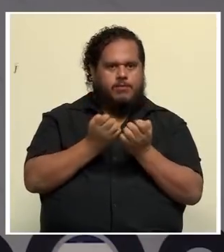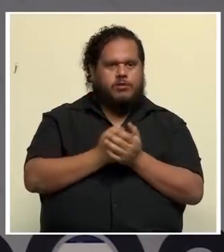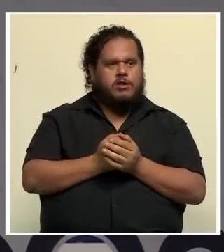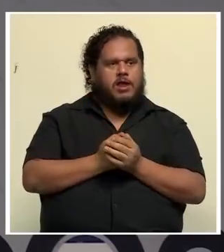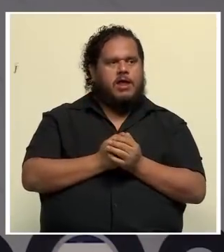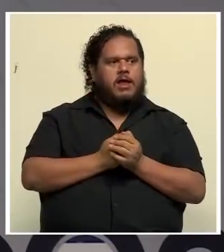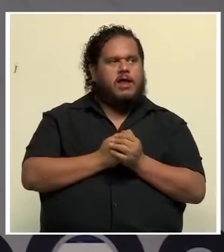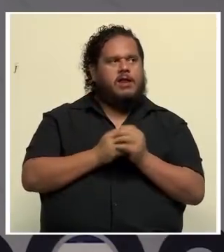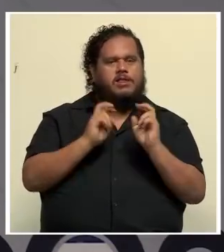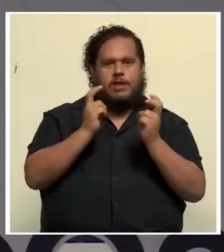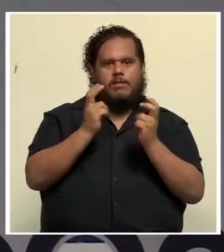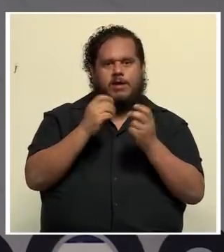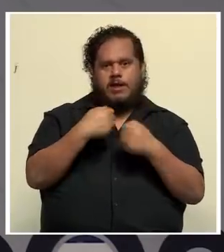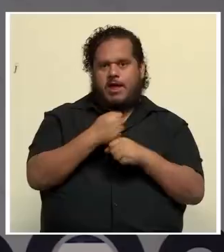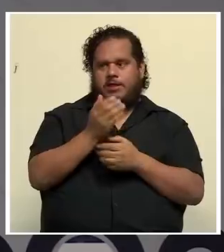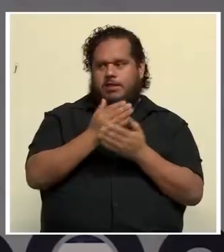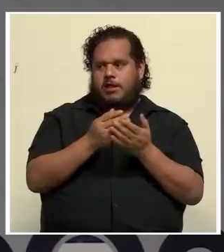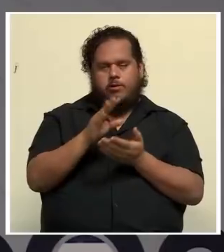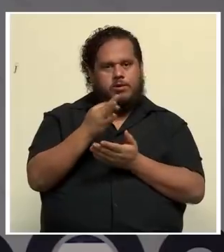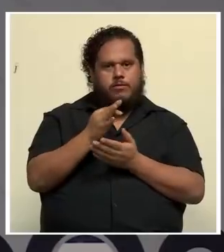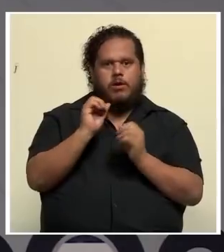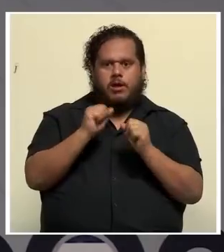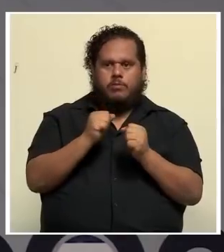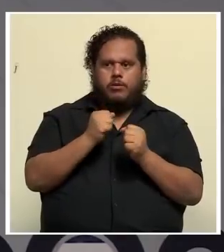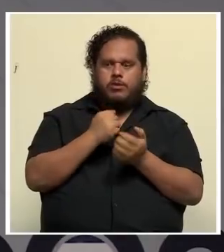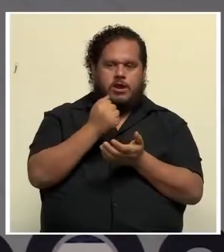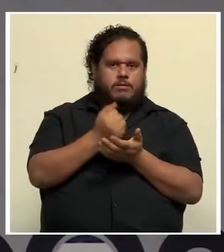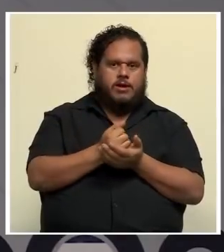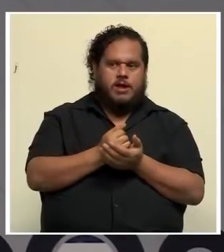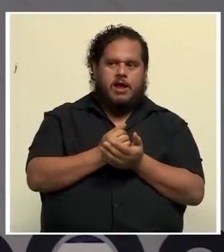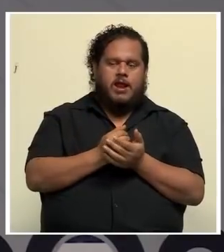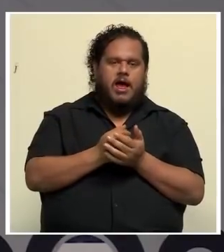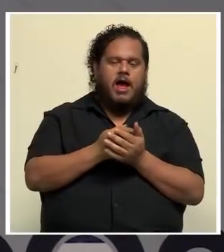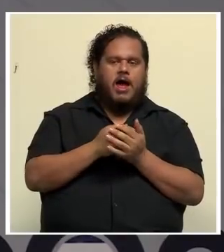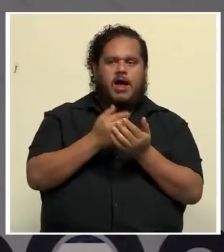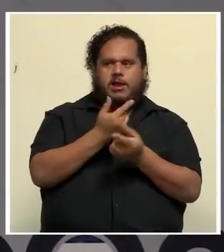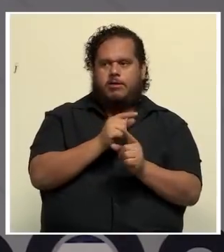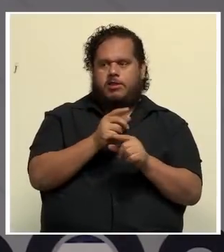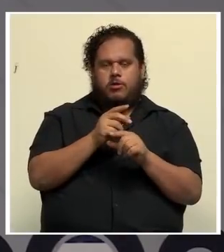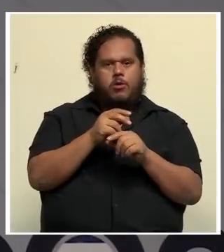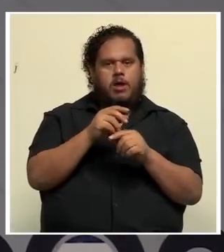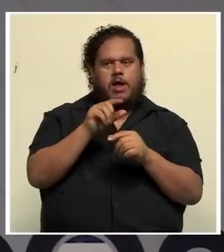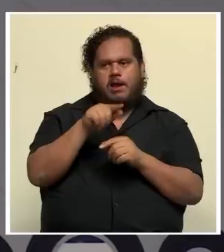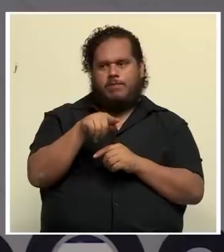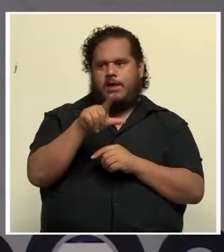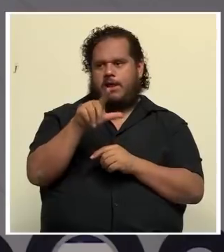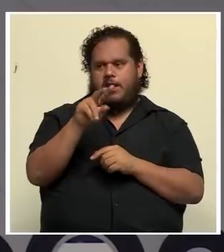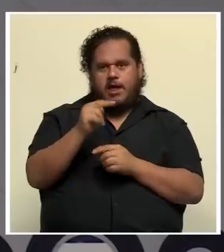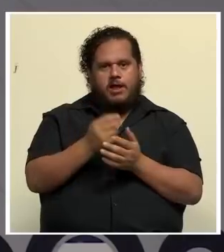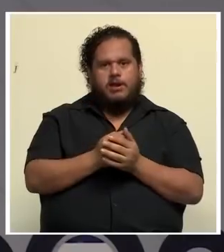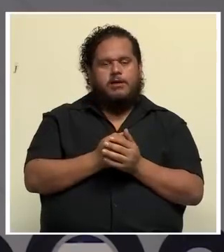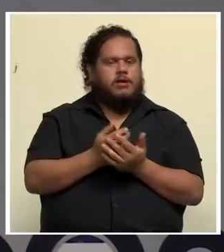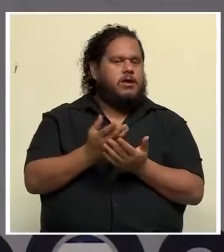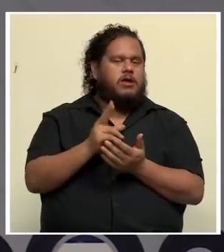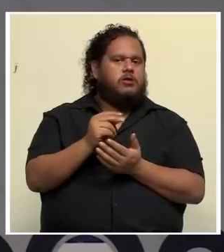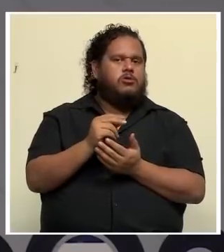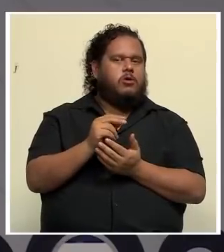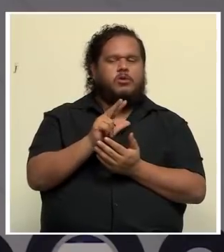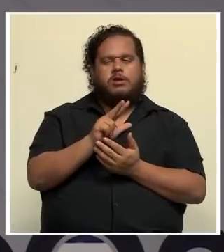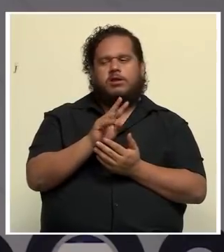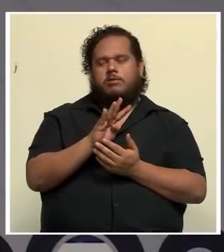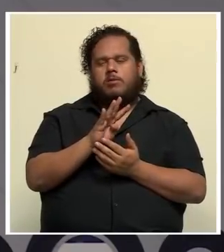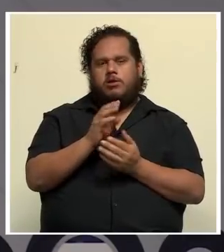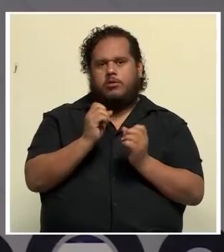hace, digamos, de alguna manera la diferencia favorable al Partido de Liberación Nacional, la recalcó por lo menos en unas 3,